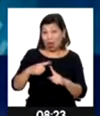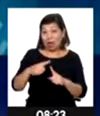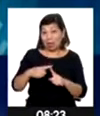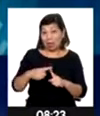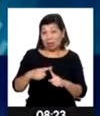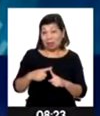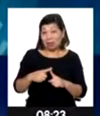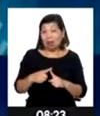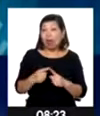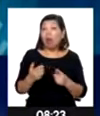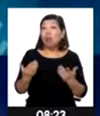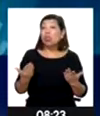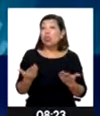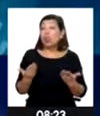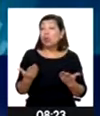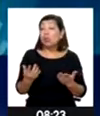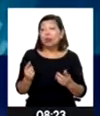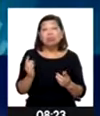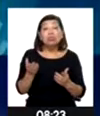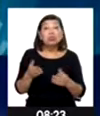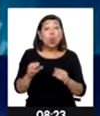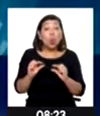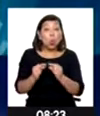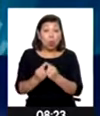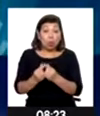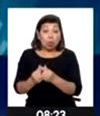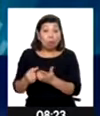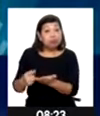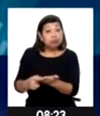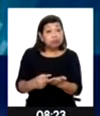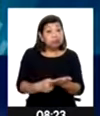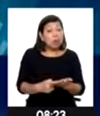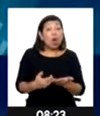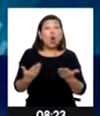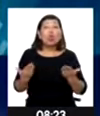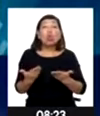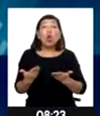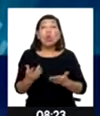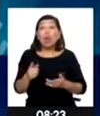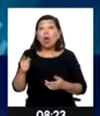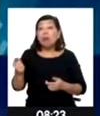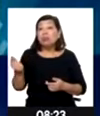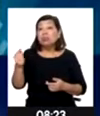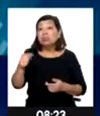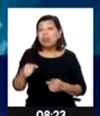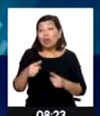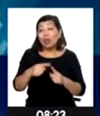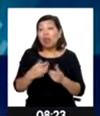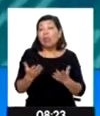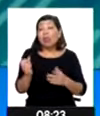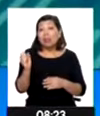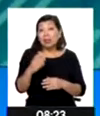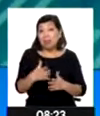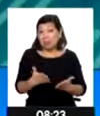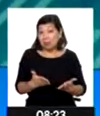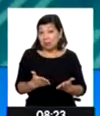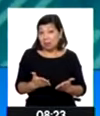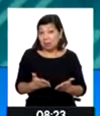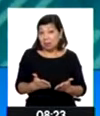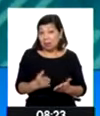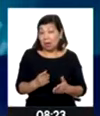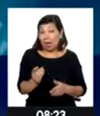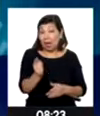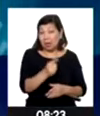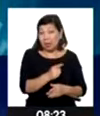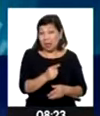será clasificado por esa junta y determinará el penal y el régimen que le corresponda. ¿Pero podría estar en Barbadillo, por